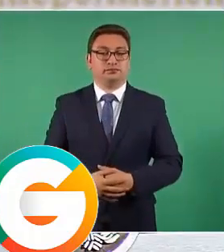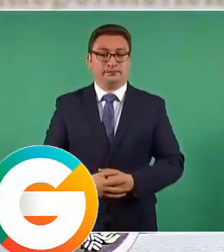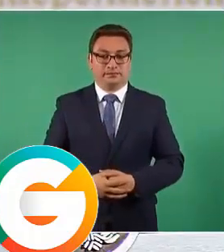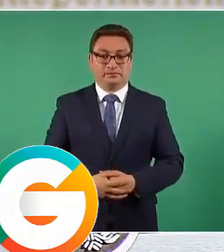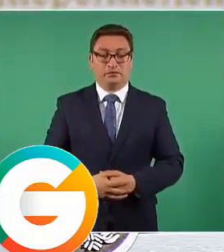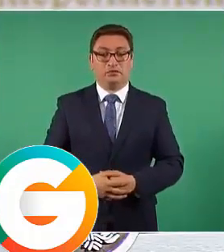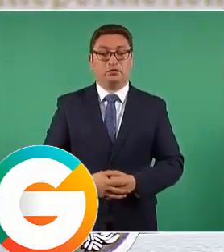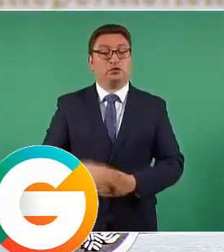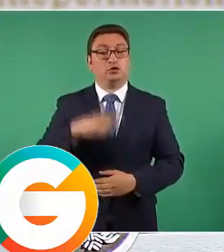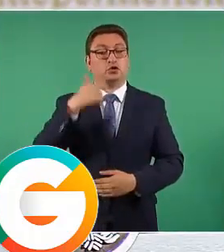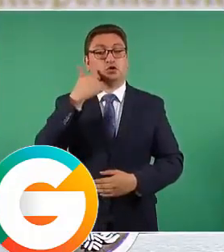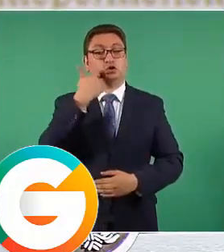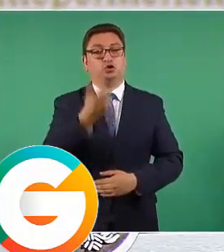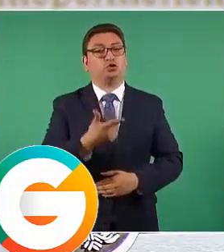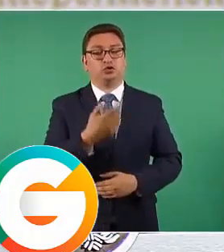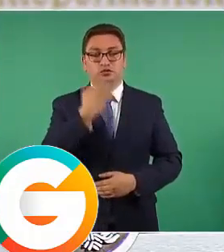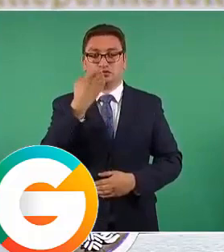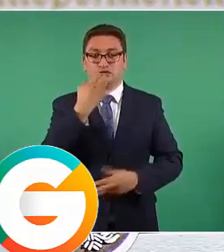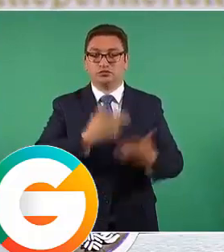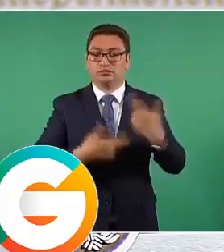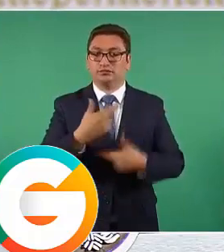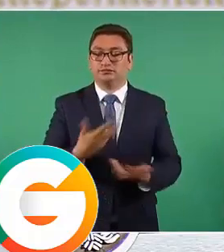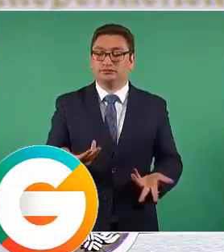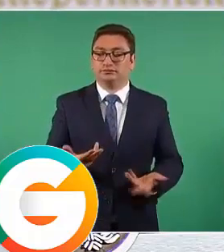que tampoco quieren